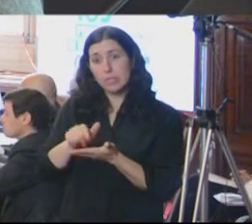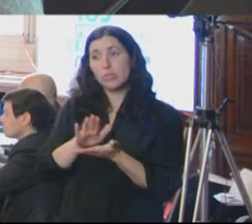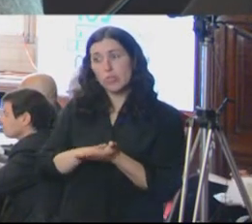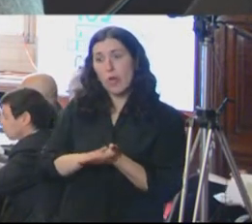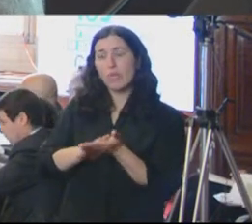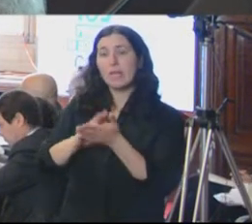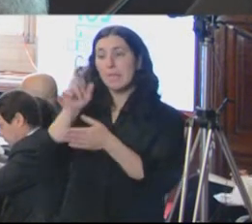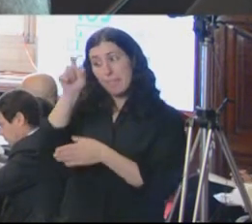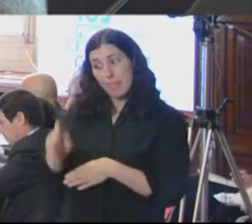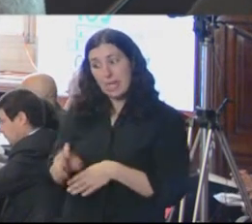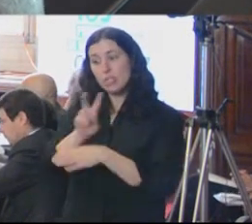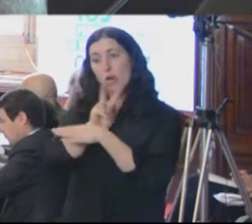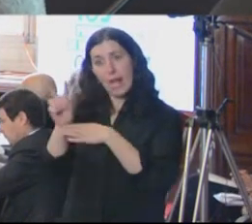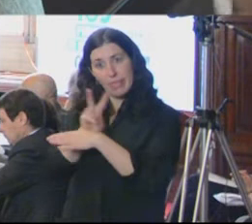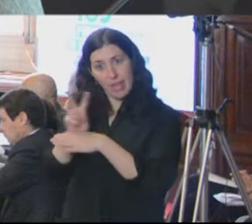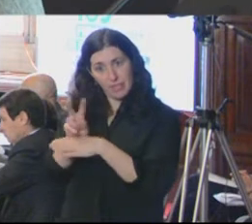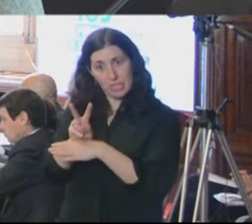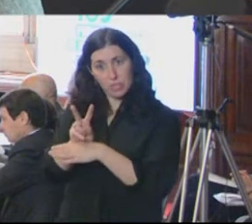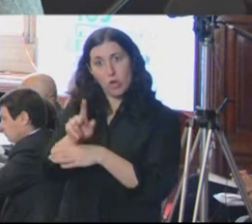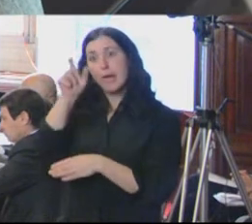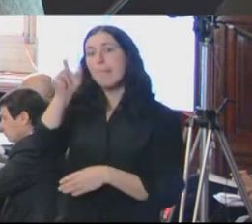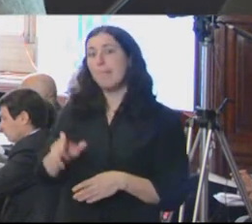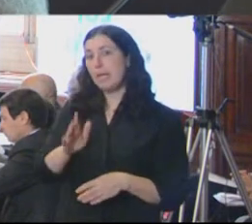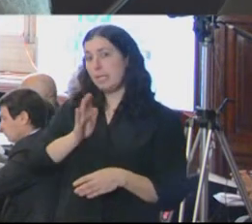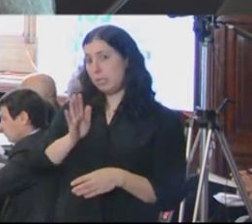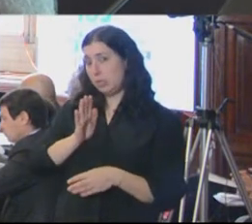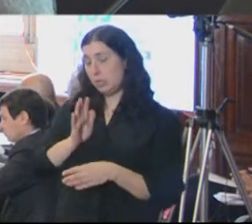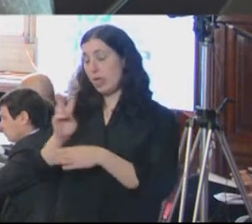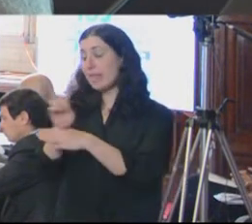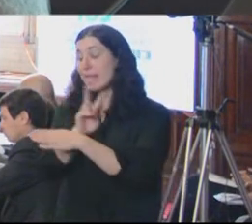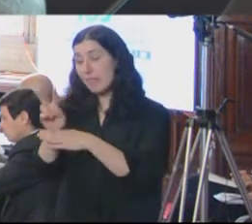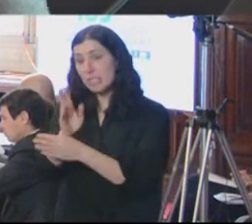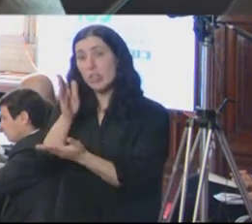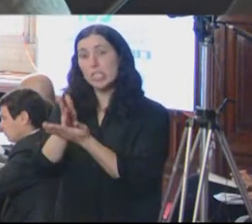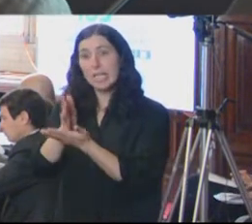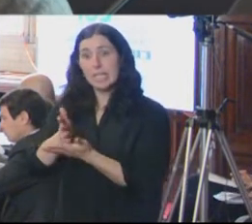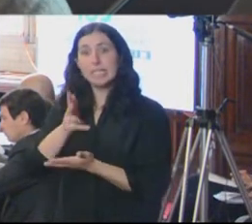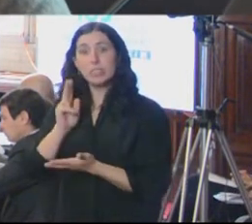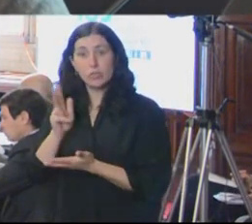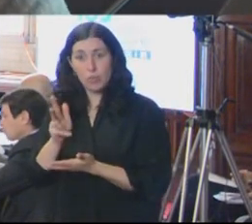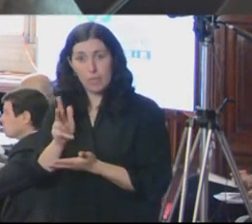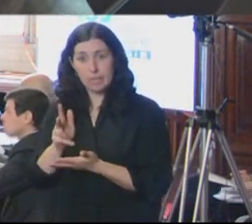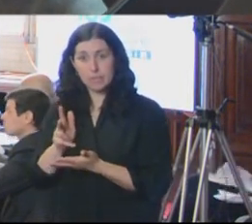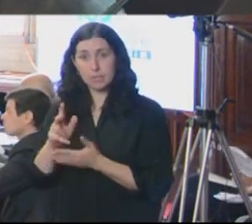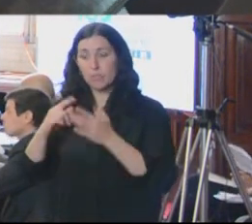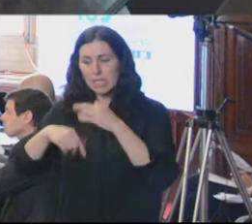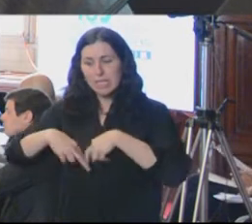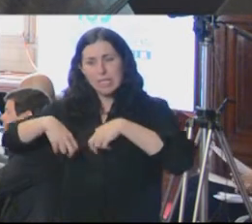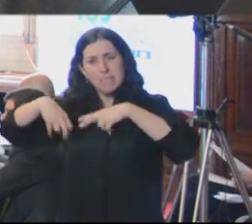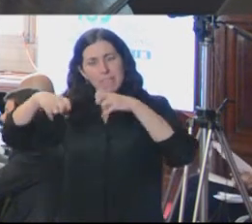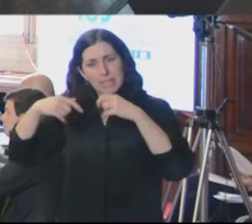de un defensor o una defensora de derechos humanos y el inicio de esa línea de